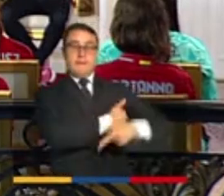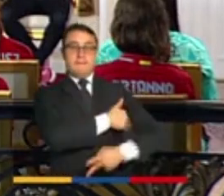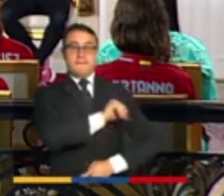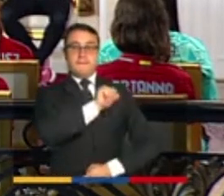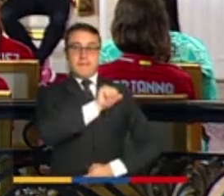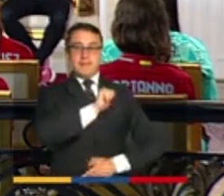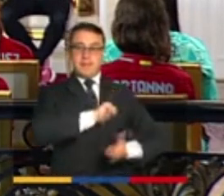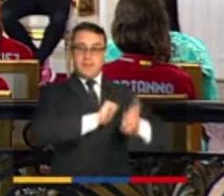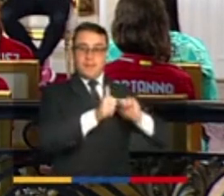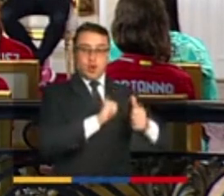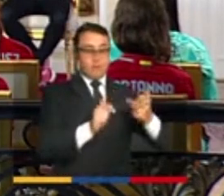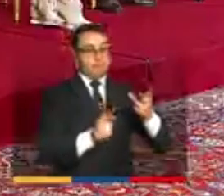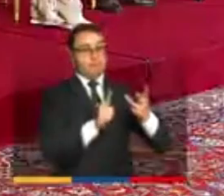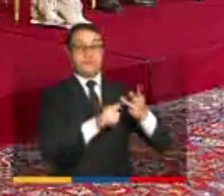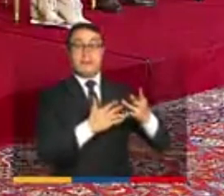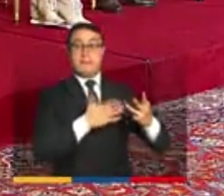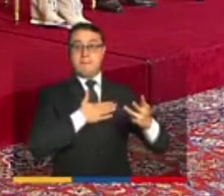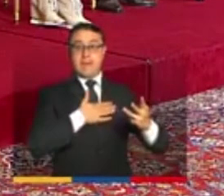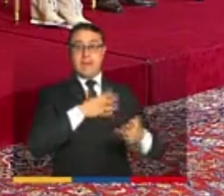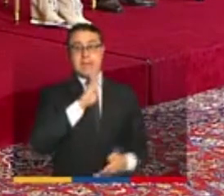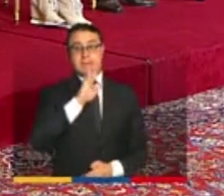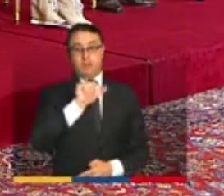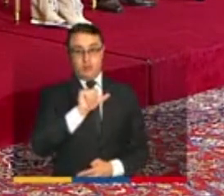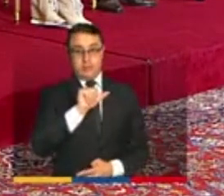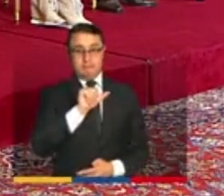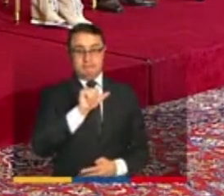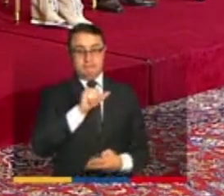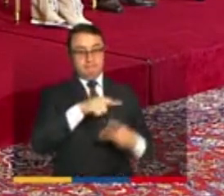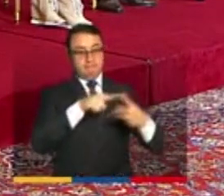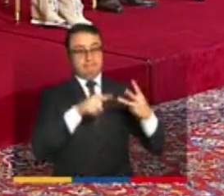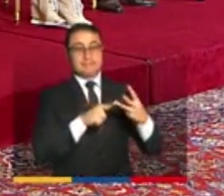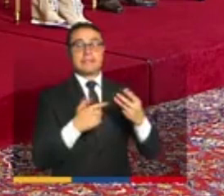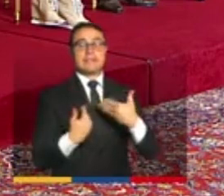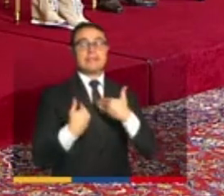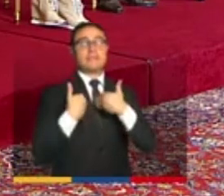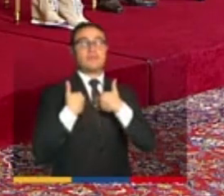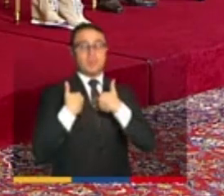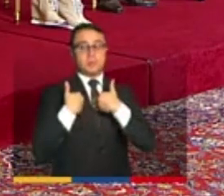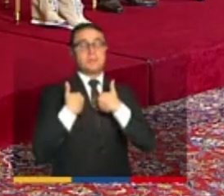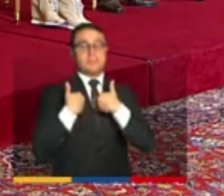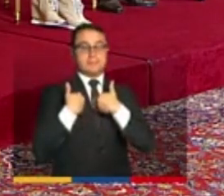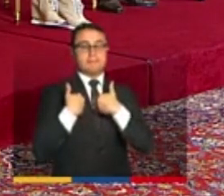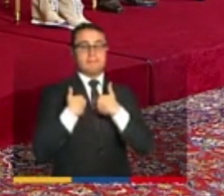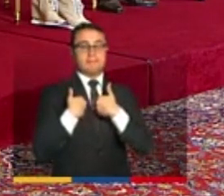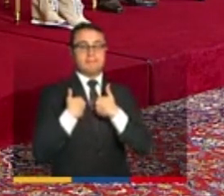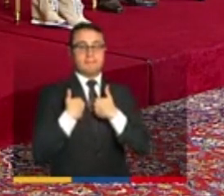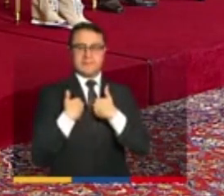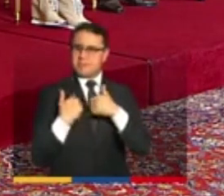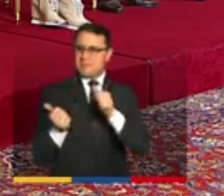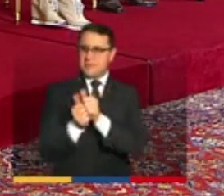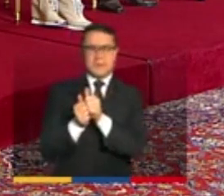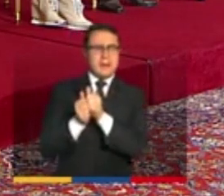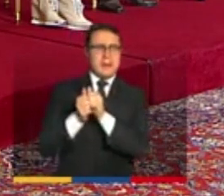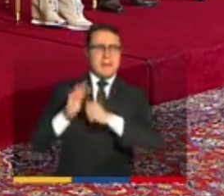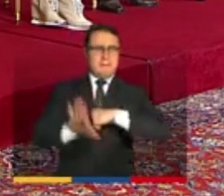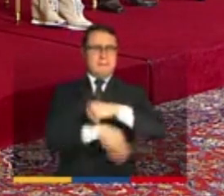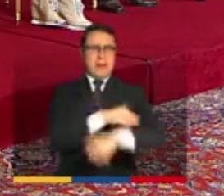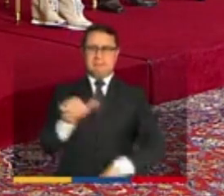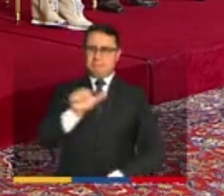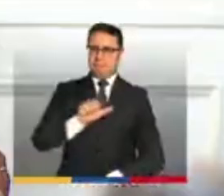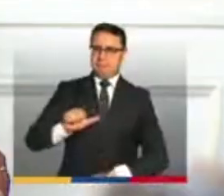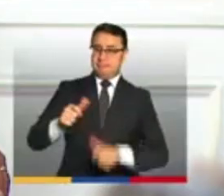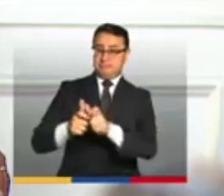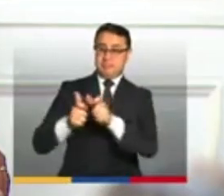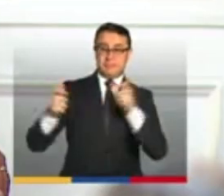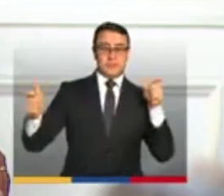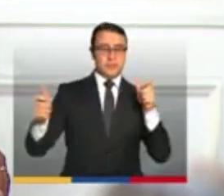esposa, y tienen esa tarea con muchas ministras que no nos acompañan hoy, pero